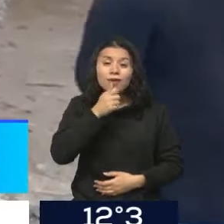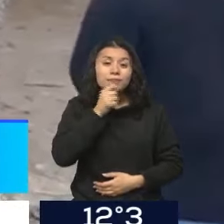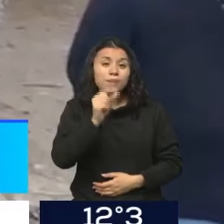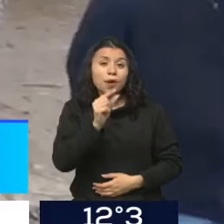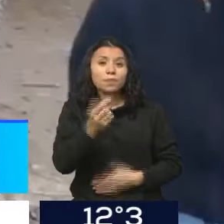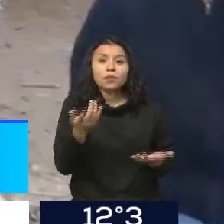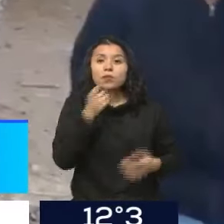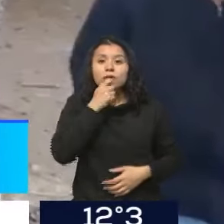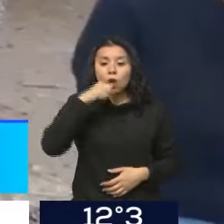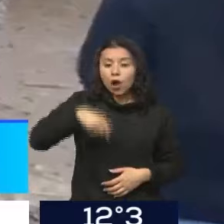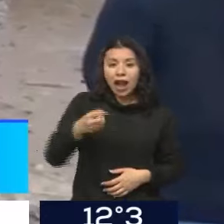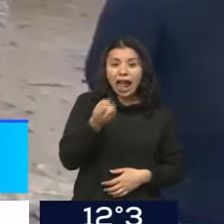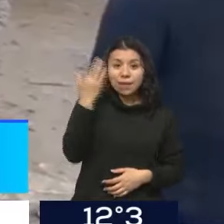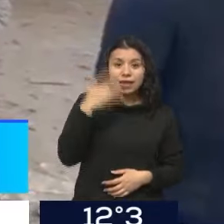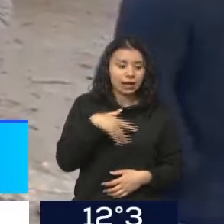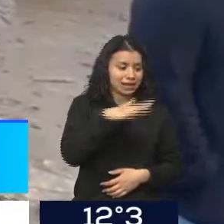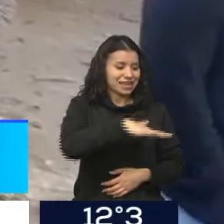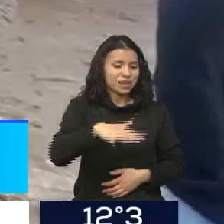niños a la escuela, que no los pudimos llevar,